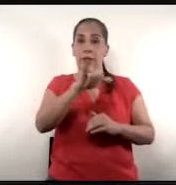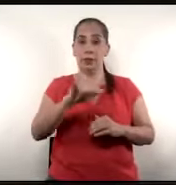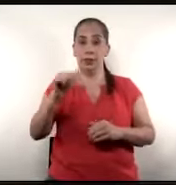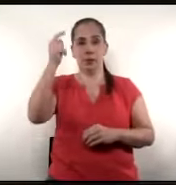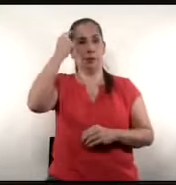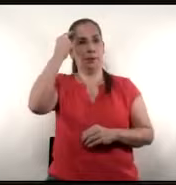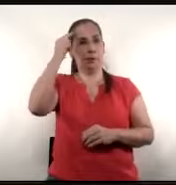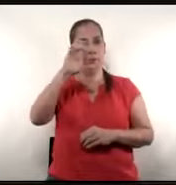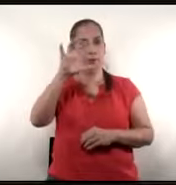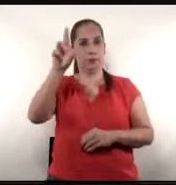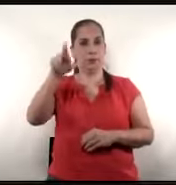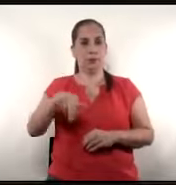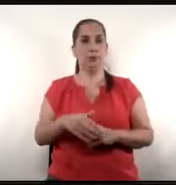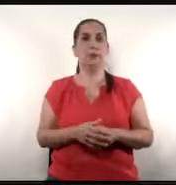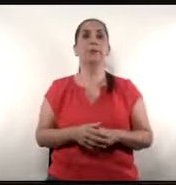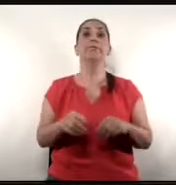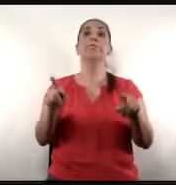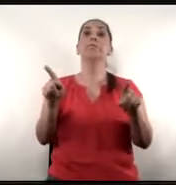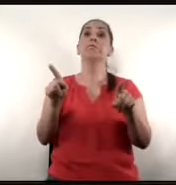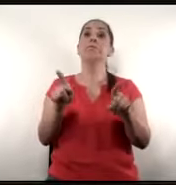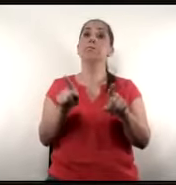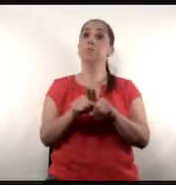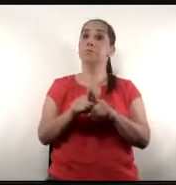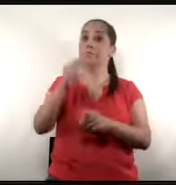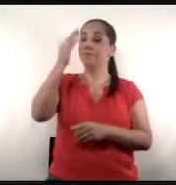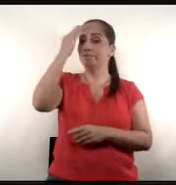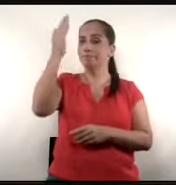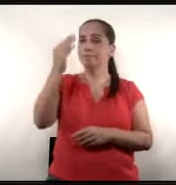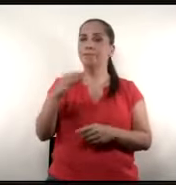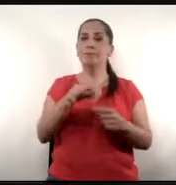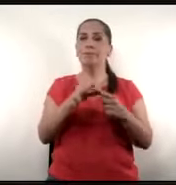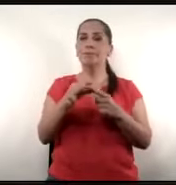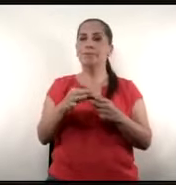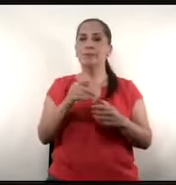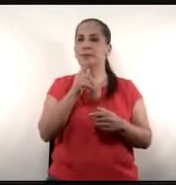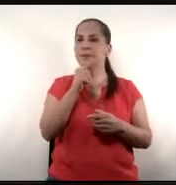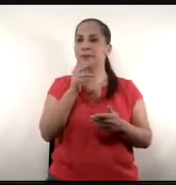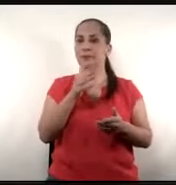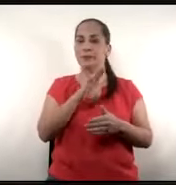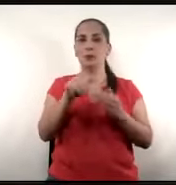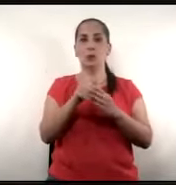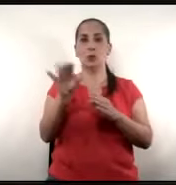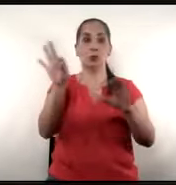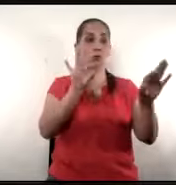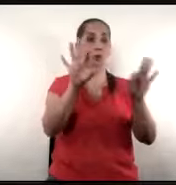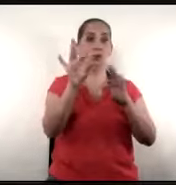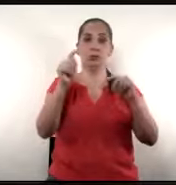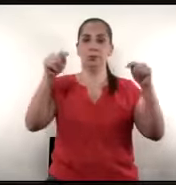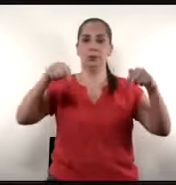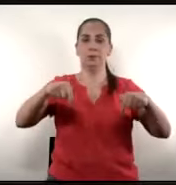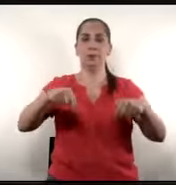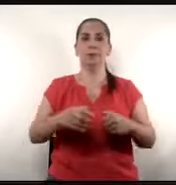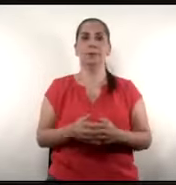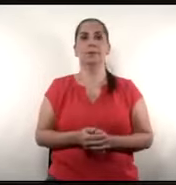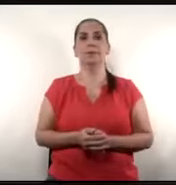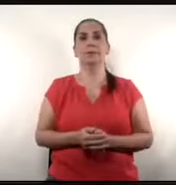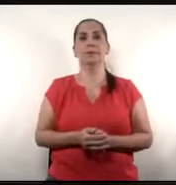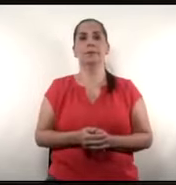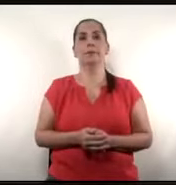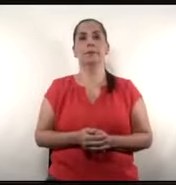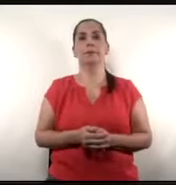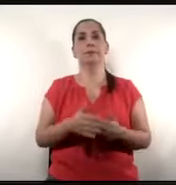Rica, también un saludo muy especial a nuestros invitados de hoy y por